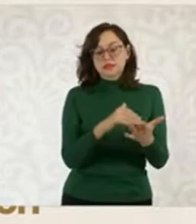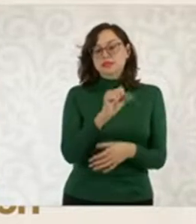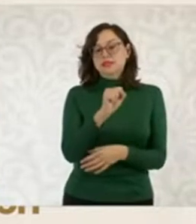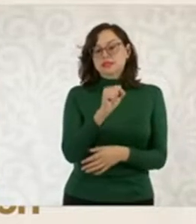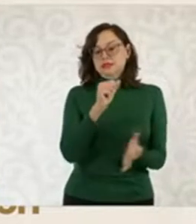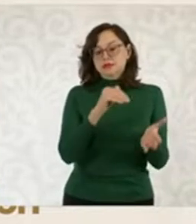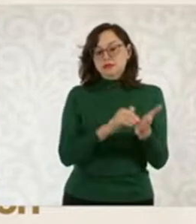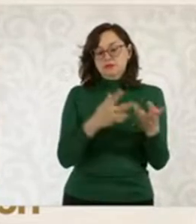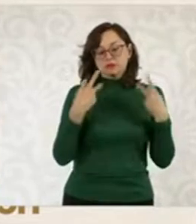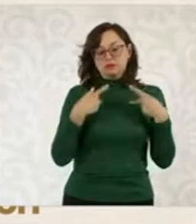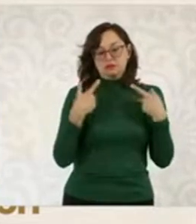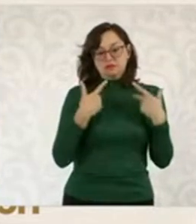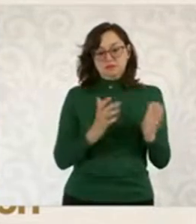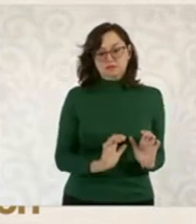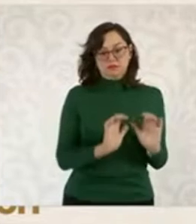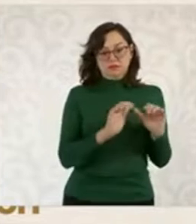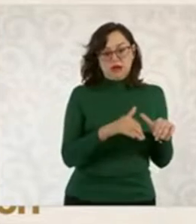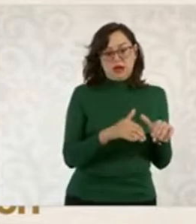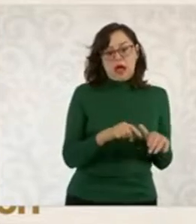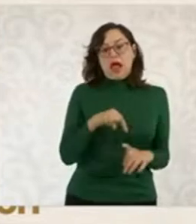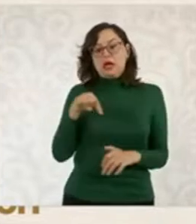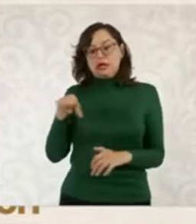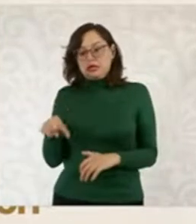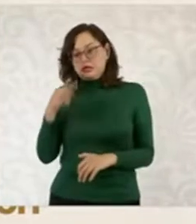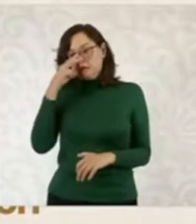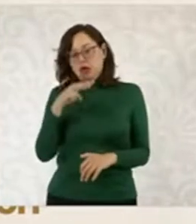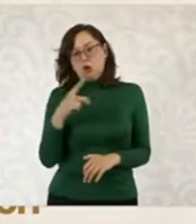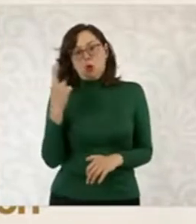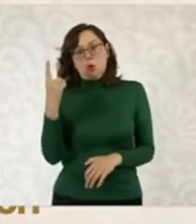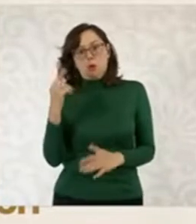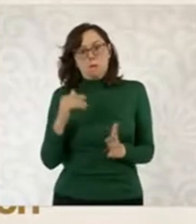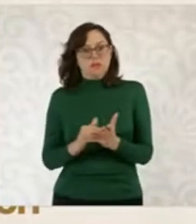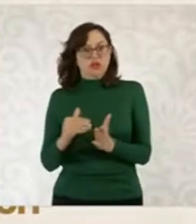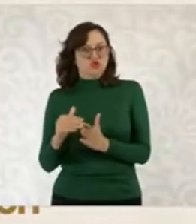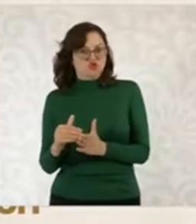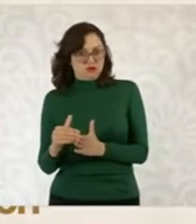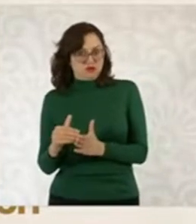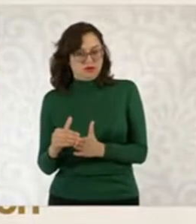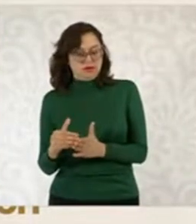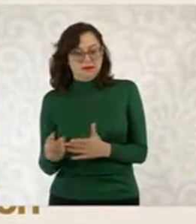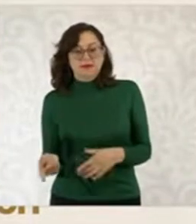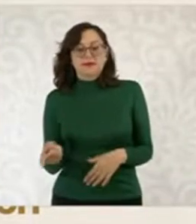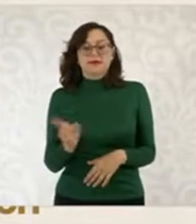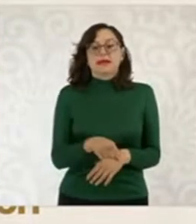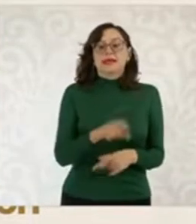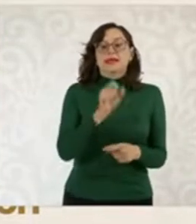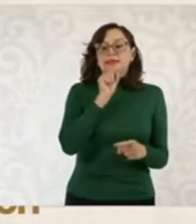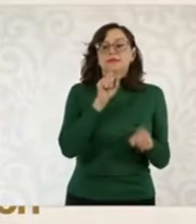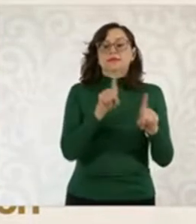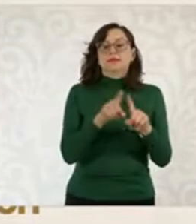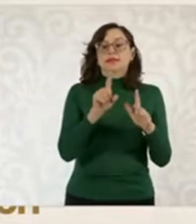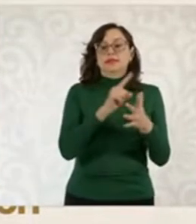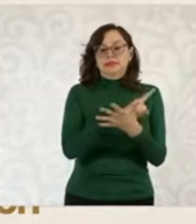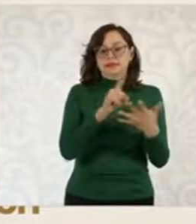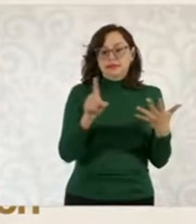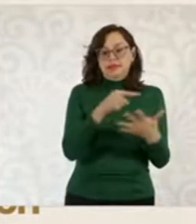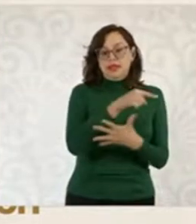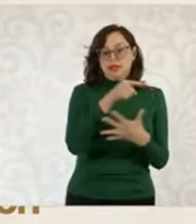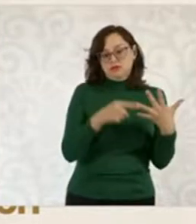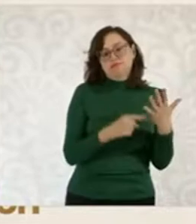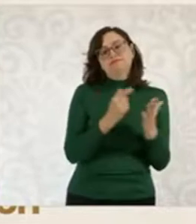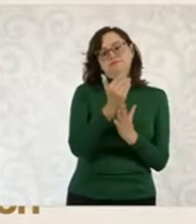personas versus más de 1 millón en México, sino que también los temas de la cobertura pues son muy limitados.